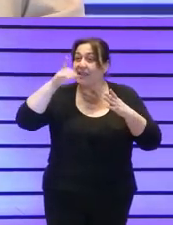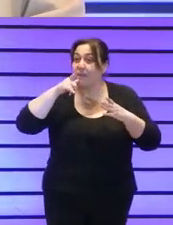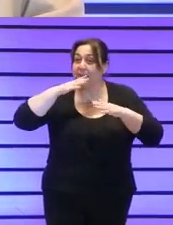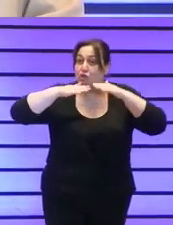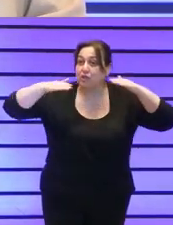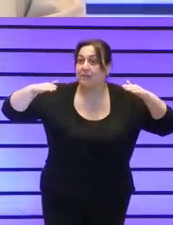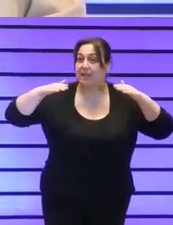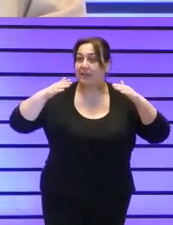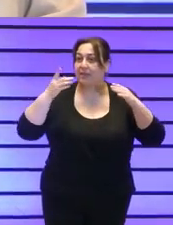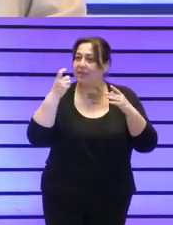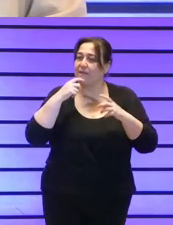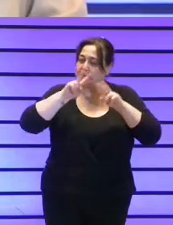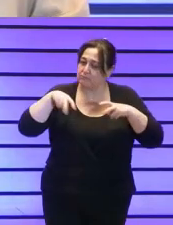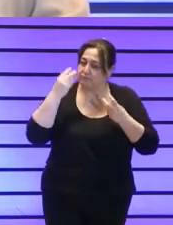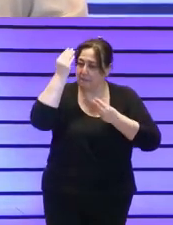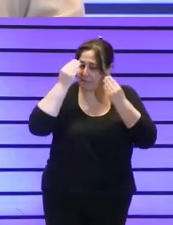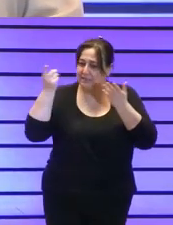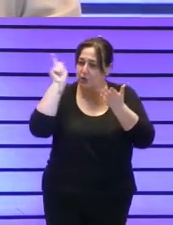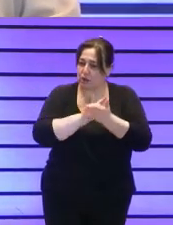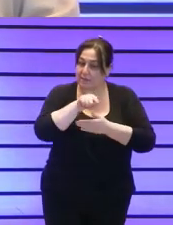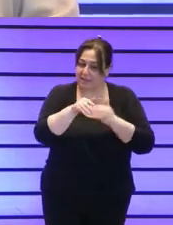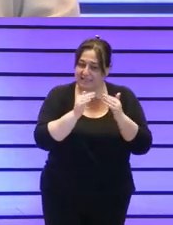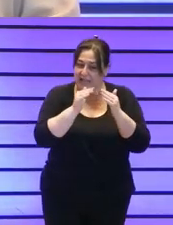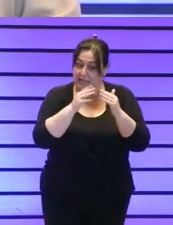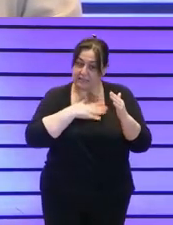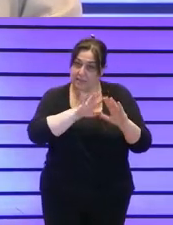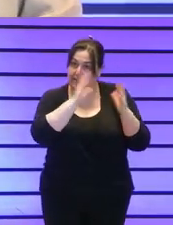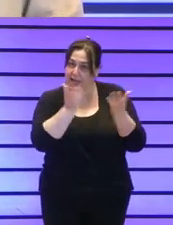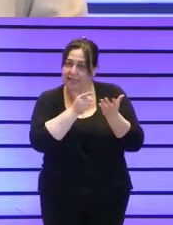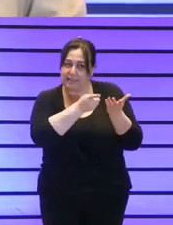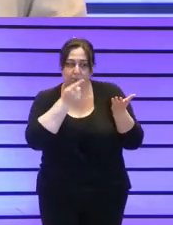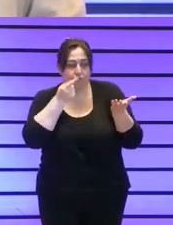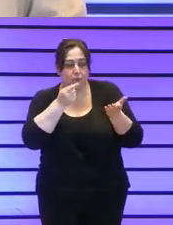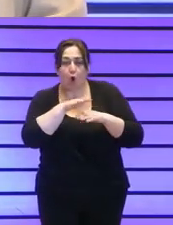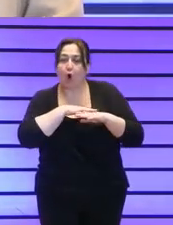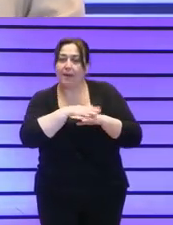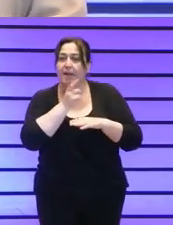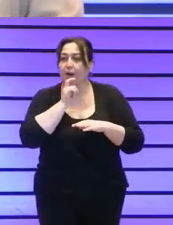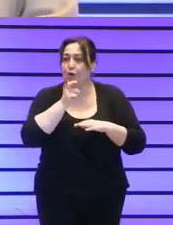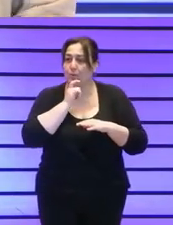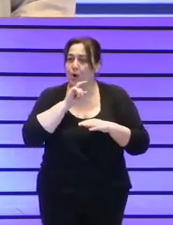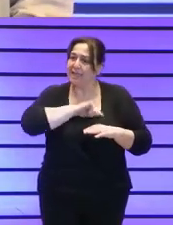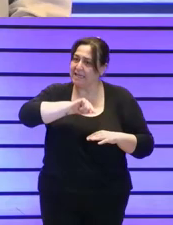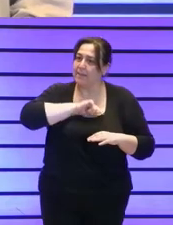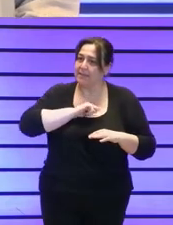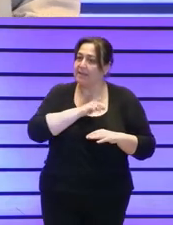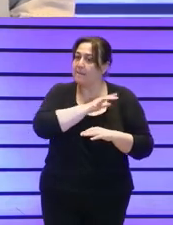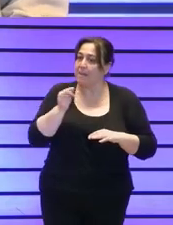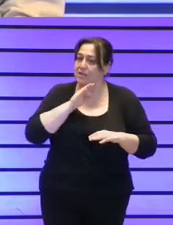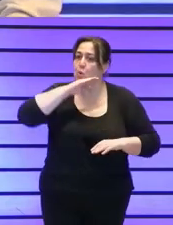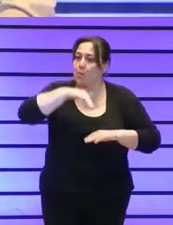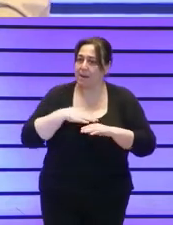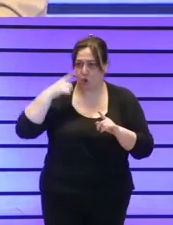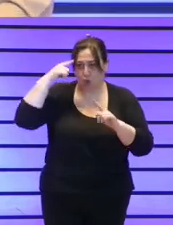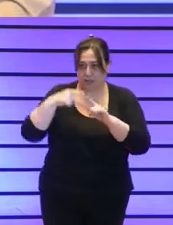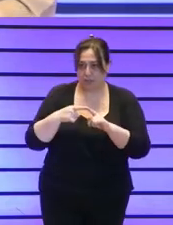poco cómo podemos gobernar esa casa, ¿no? Éticamente y cumpliendo nuestra misión, ¿no? Que no es la misma que